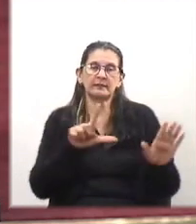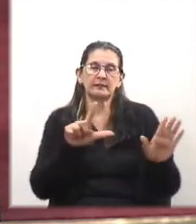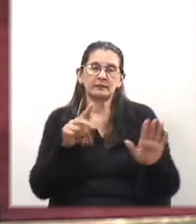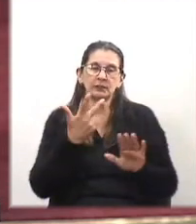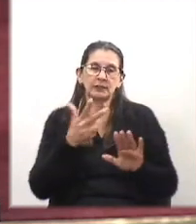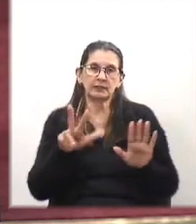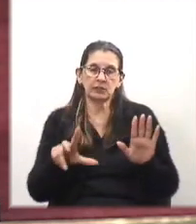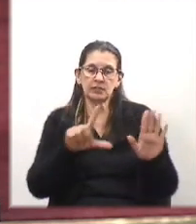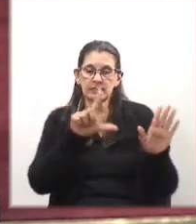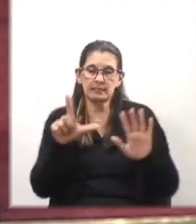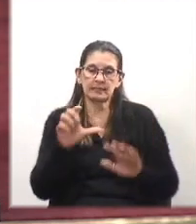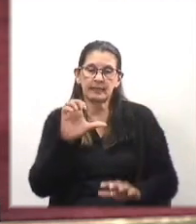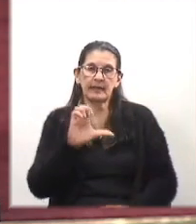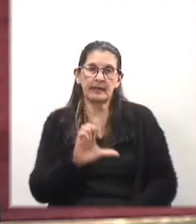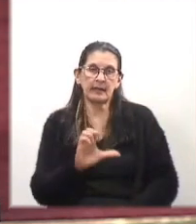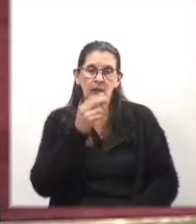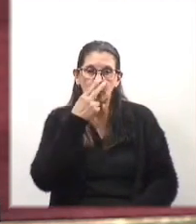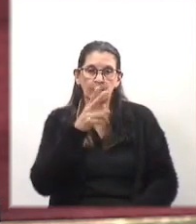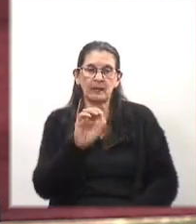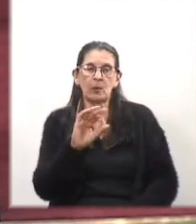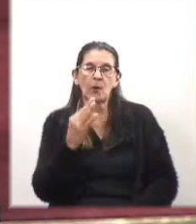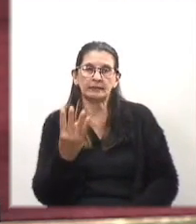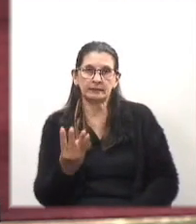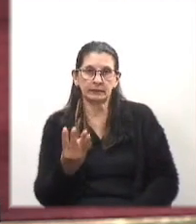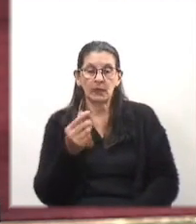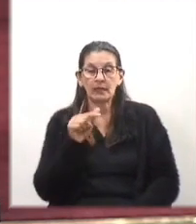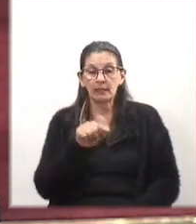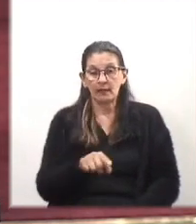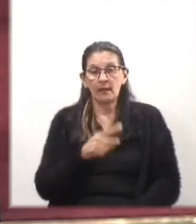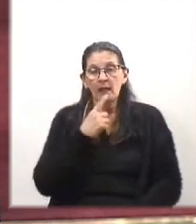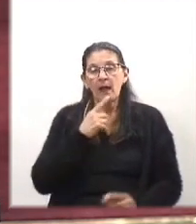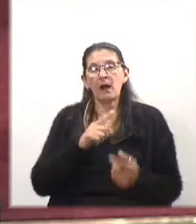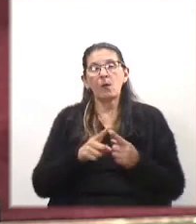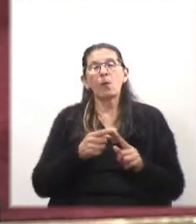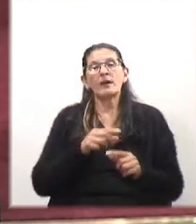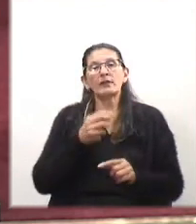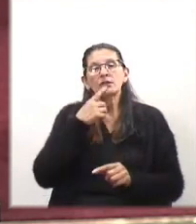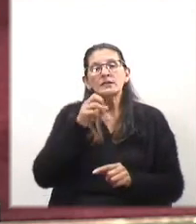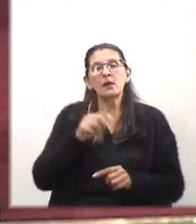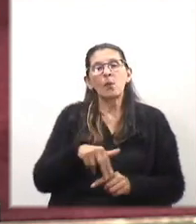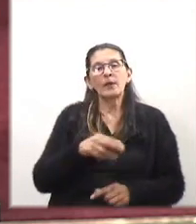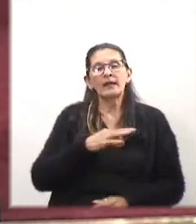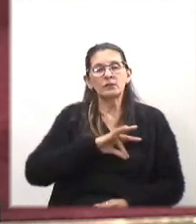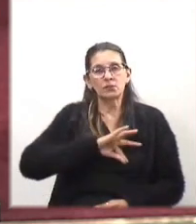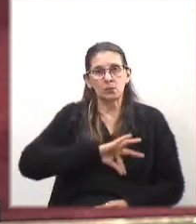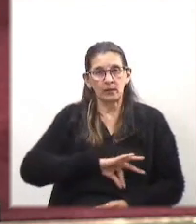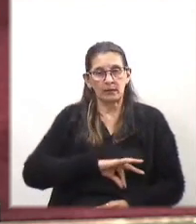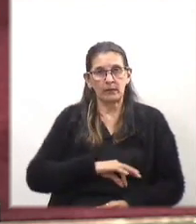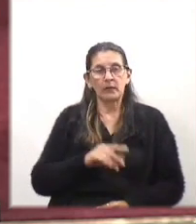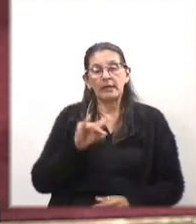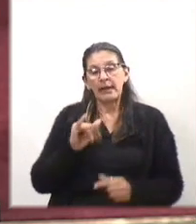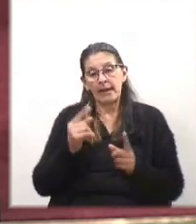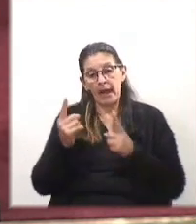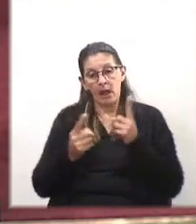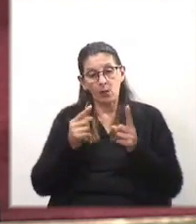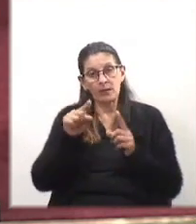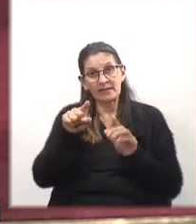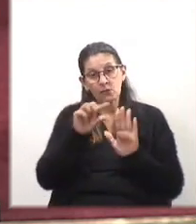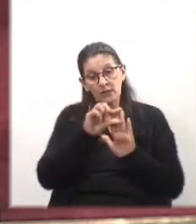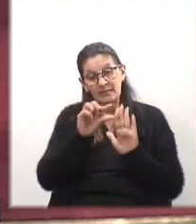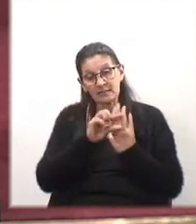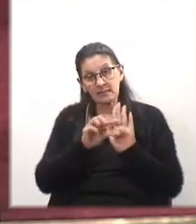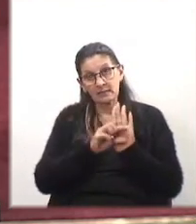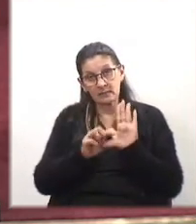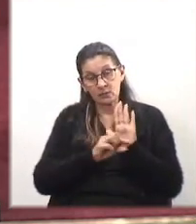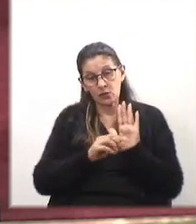17.738 del 7 de enero del 2004, de acuerdo al índice medio de salario. En algunos de esos incisos, dejando